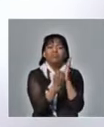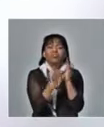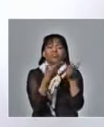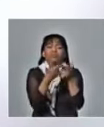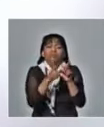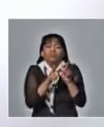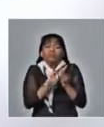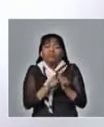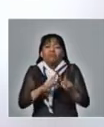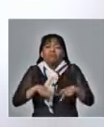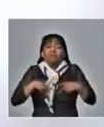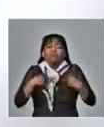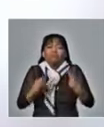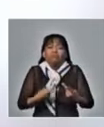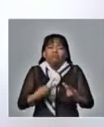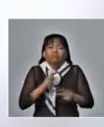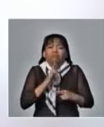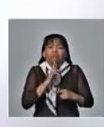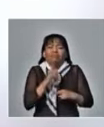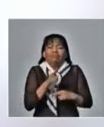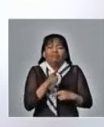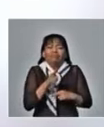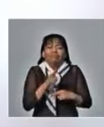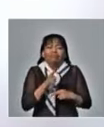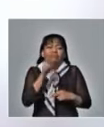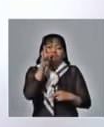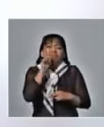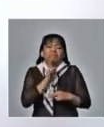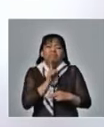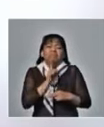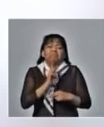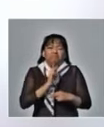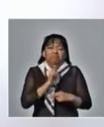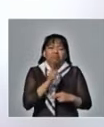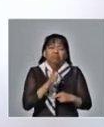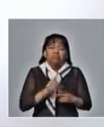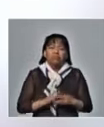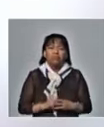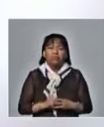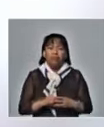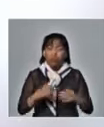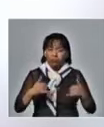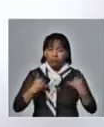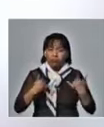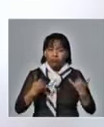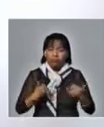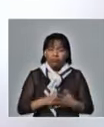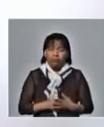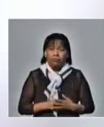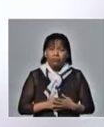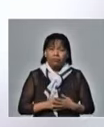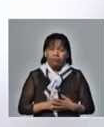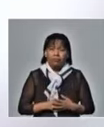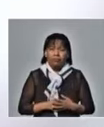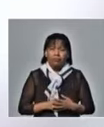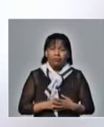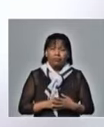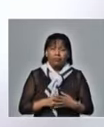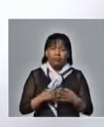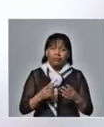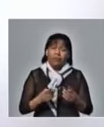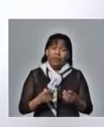grupos vulnerables van a estar mejor, las mujeres van a estar mejor, a los jóvenes vamos a darles